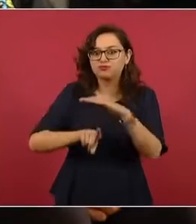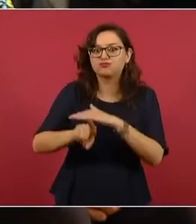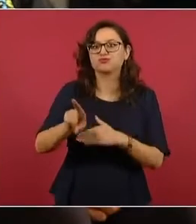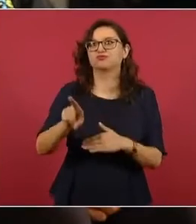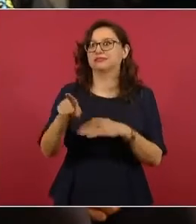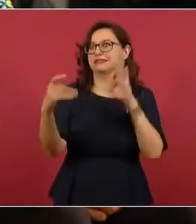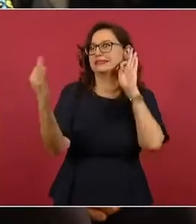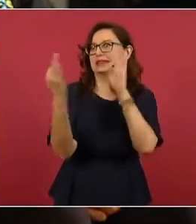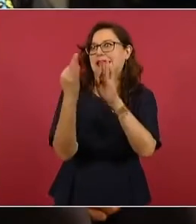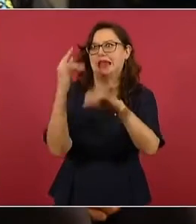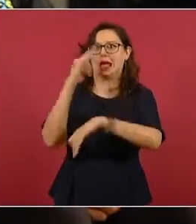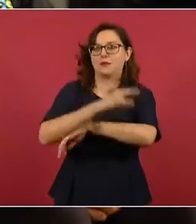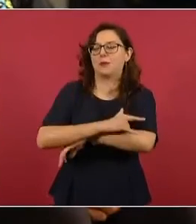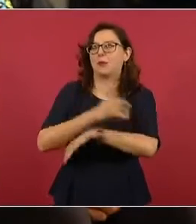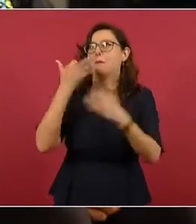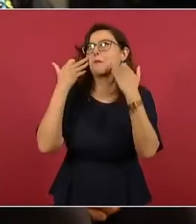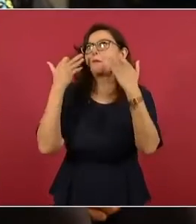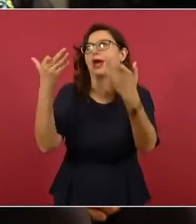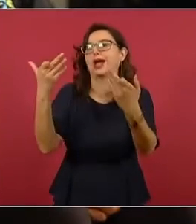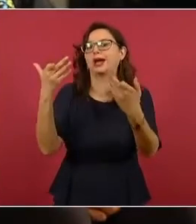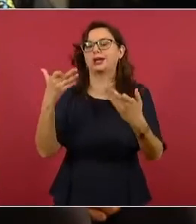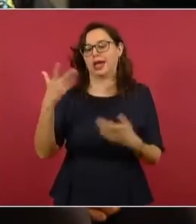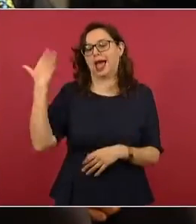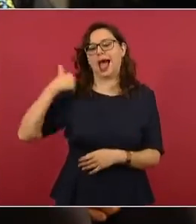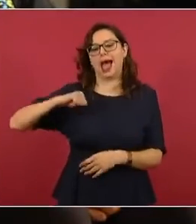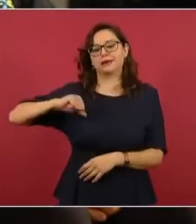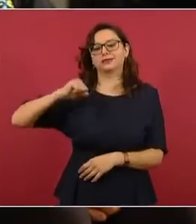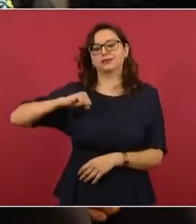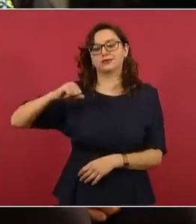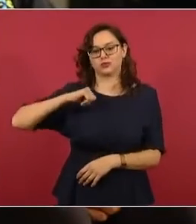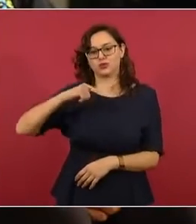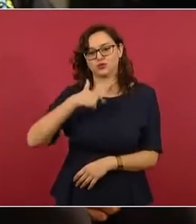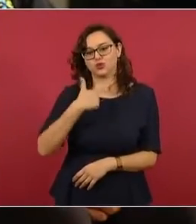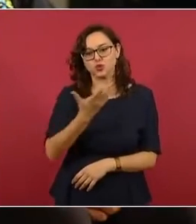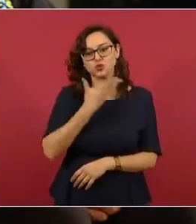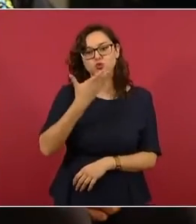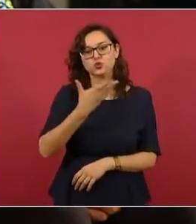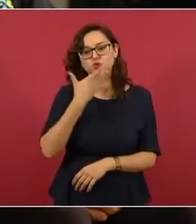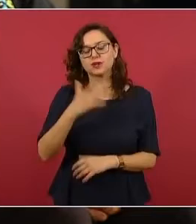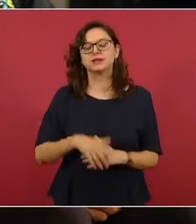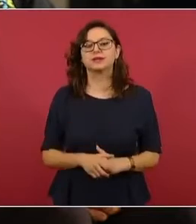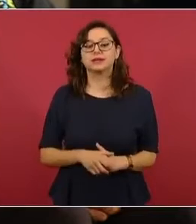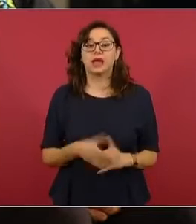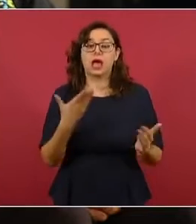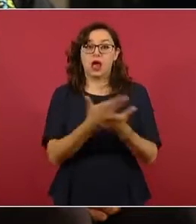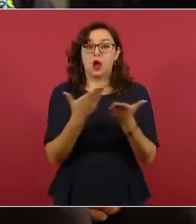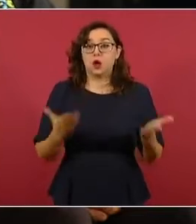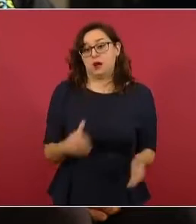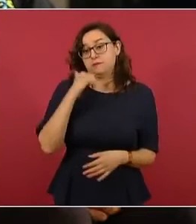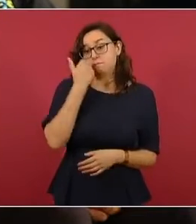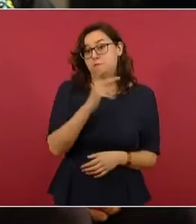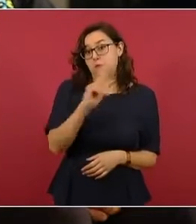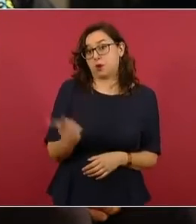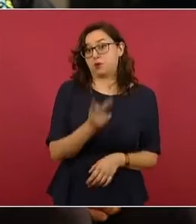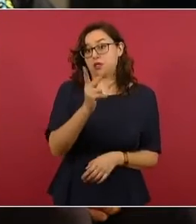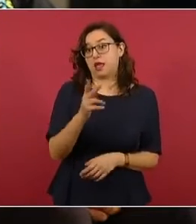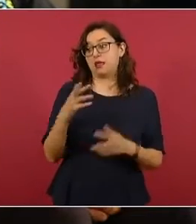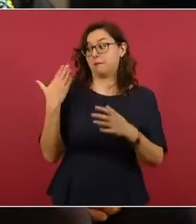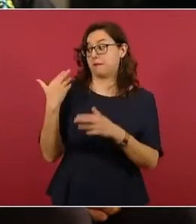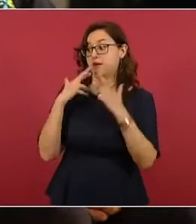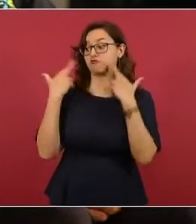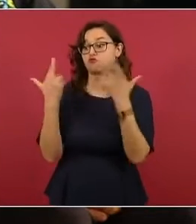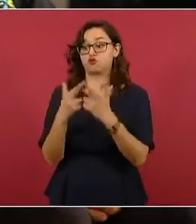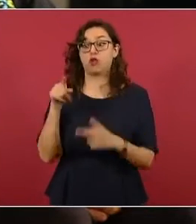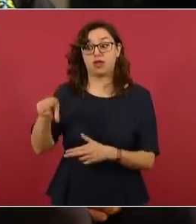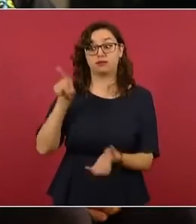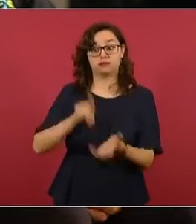avión. Es preguntarle si estuvieron presentes controladores, secretario de Gobernación, y también para el señor presidente ver si